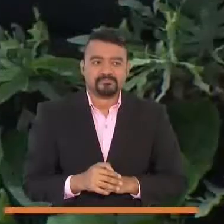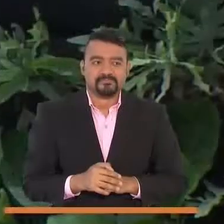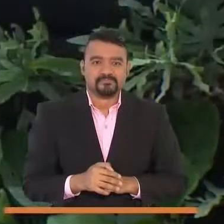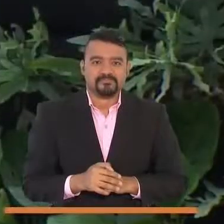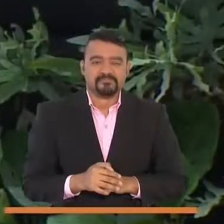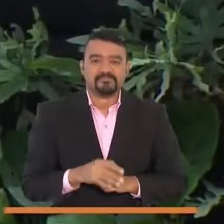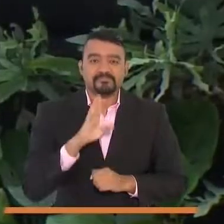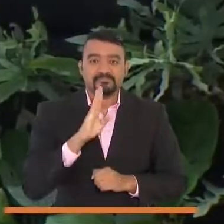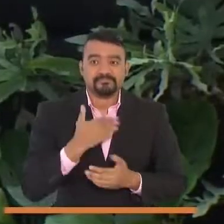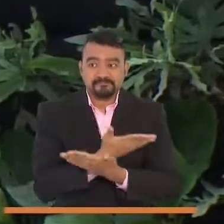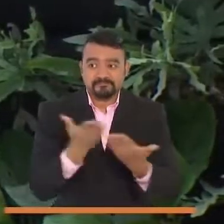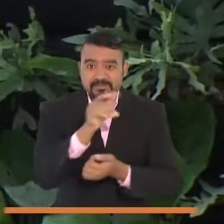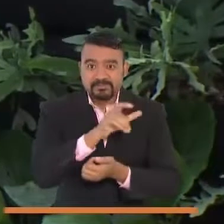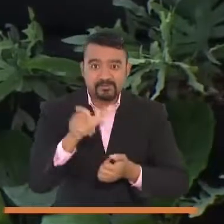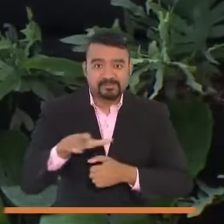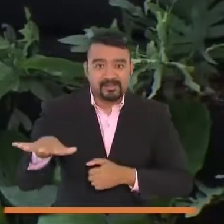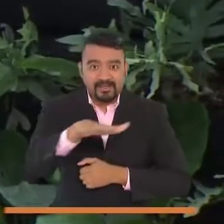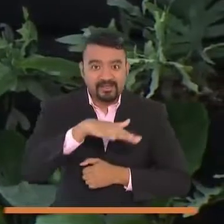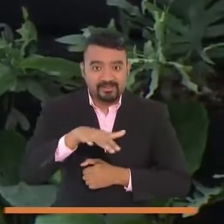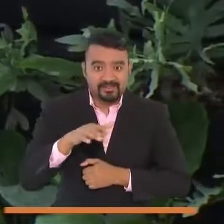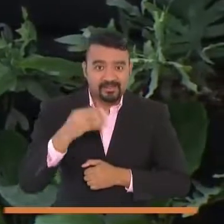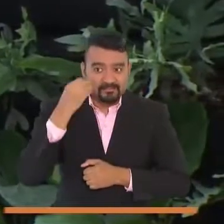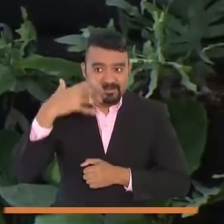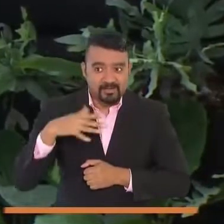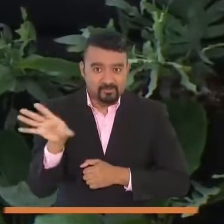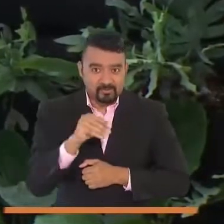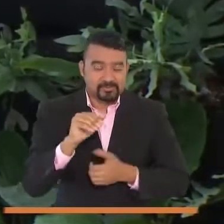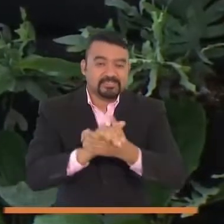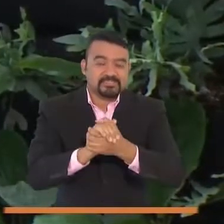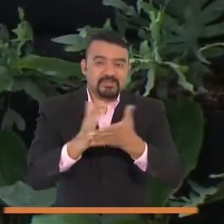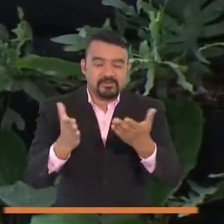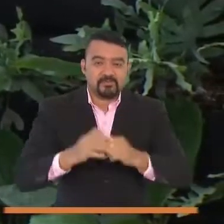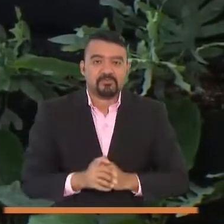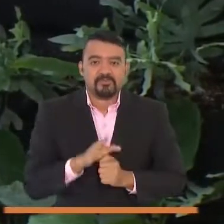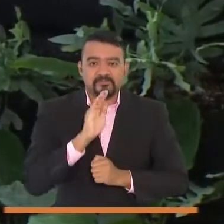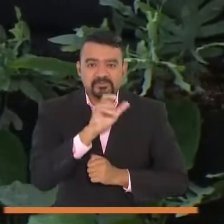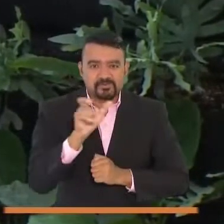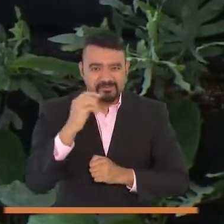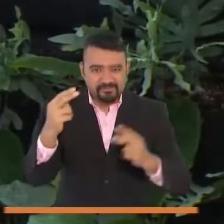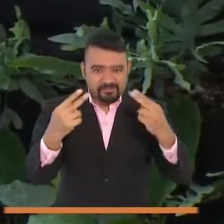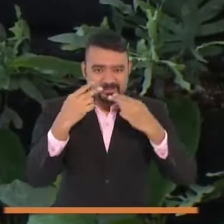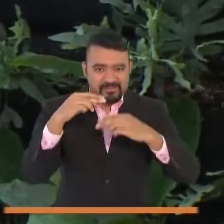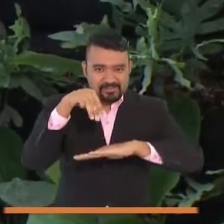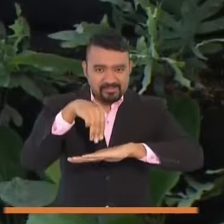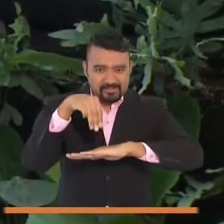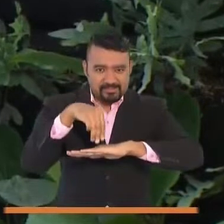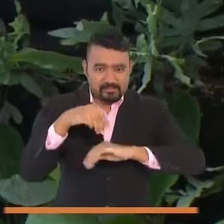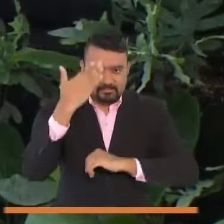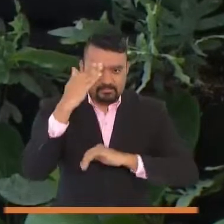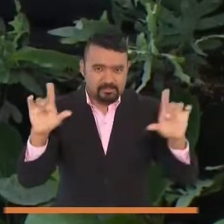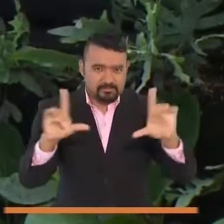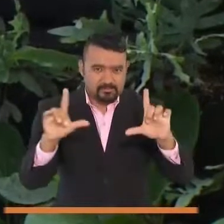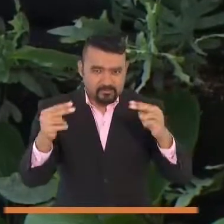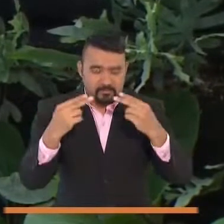Saludo especial para toda la comunidad envigadeña, para todos los que a través de Telemedellín se van enterando de las buenas noticias